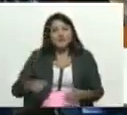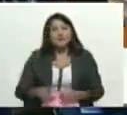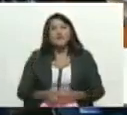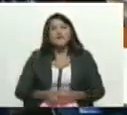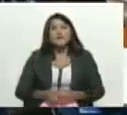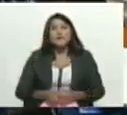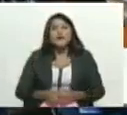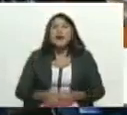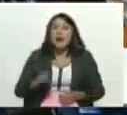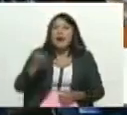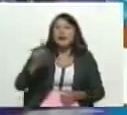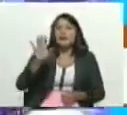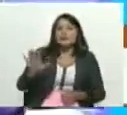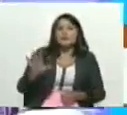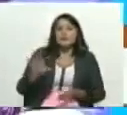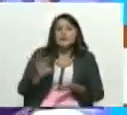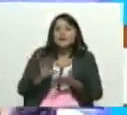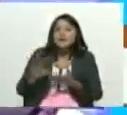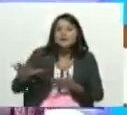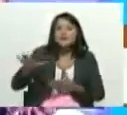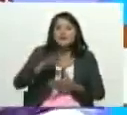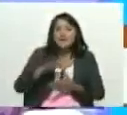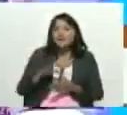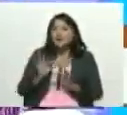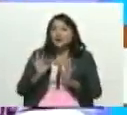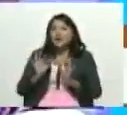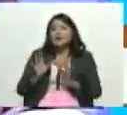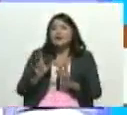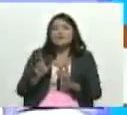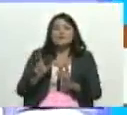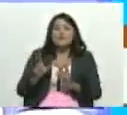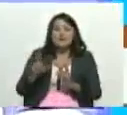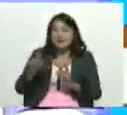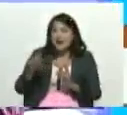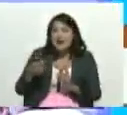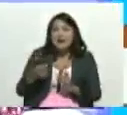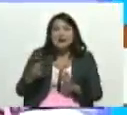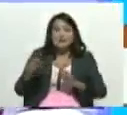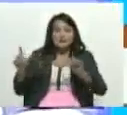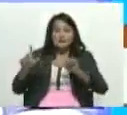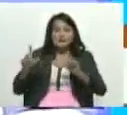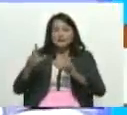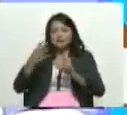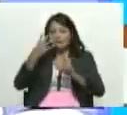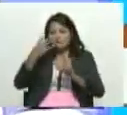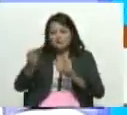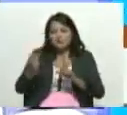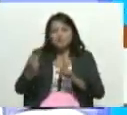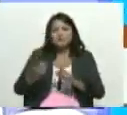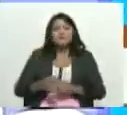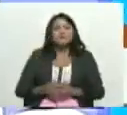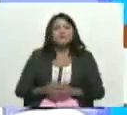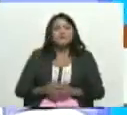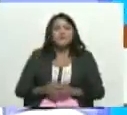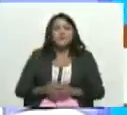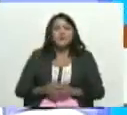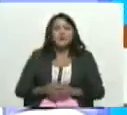en el centro de los medios de comunicación y esto es lo que estamos tratando de construir creo que